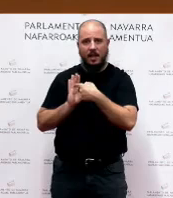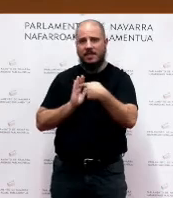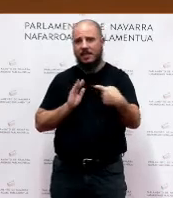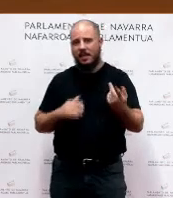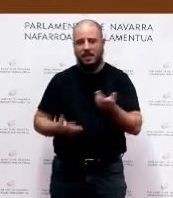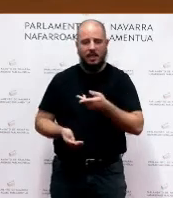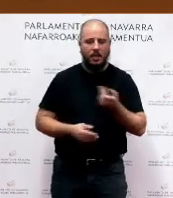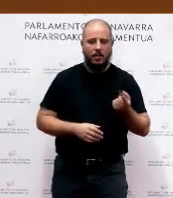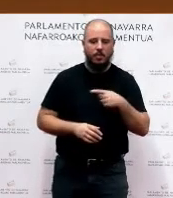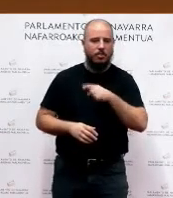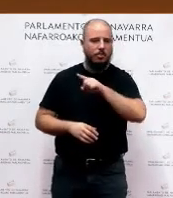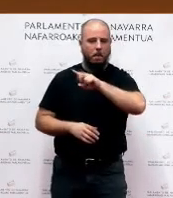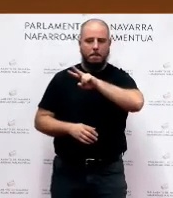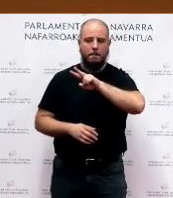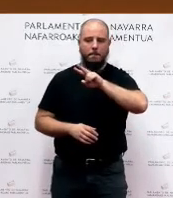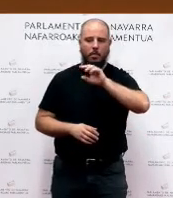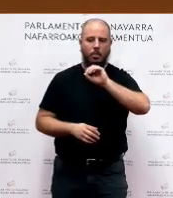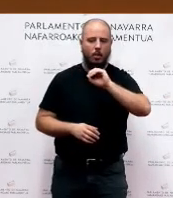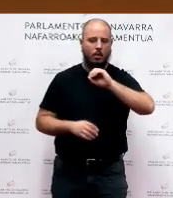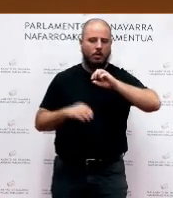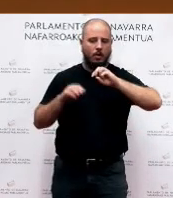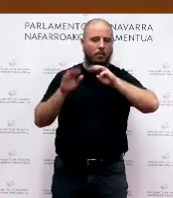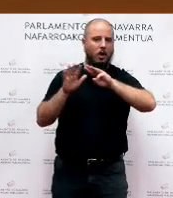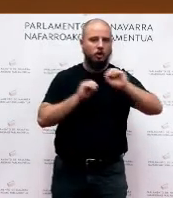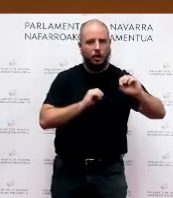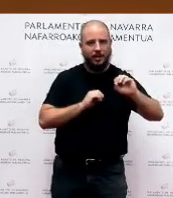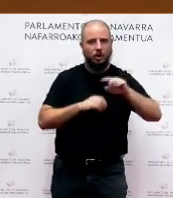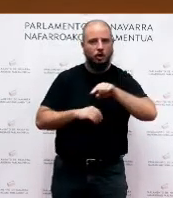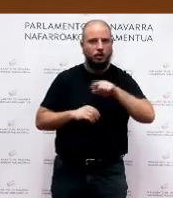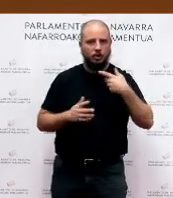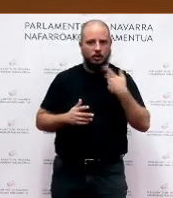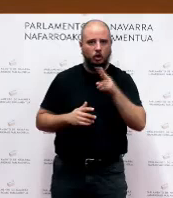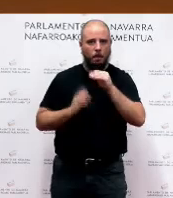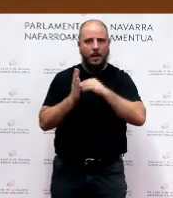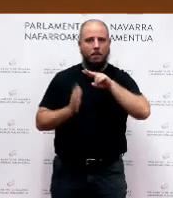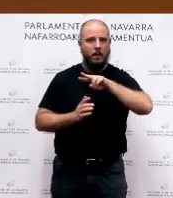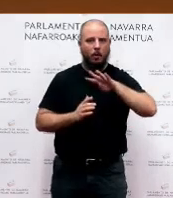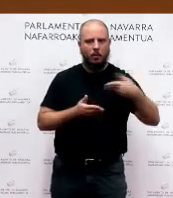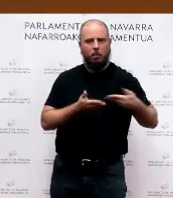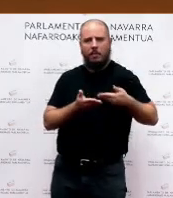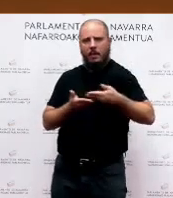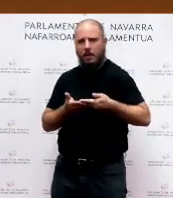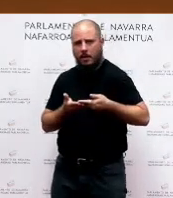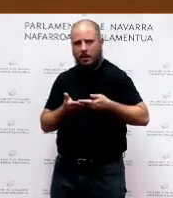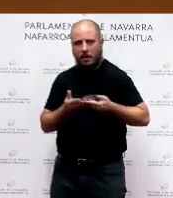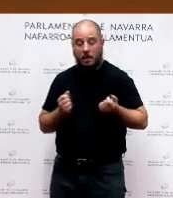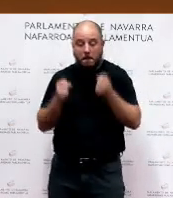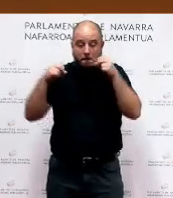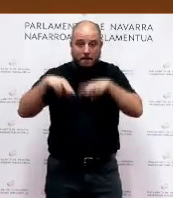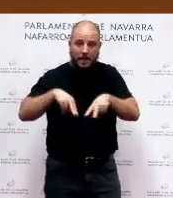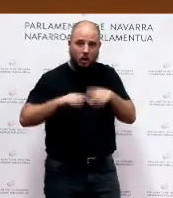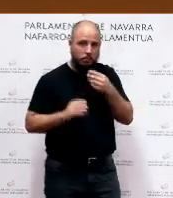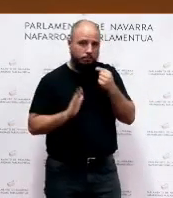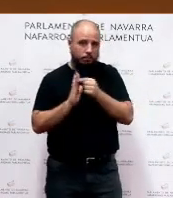demandantes de vivienda protegida en 2024. Pero aún da una cifra peor, porque este